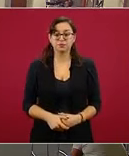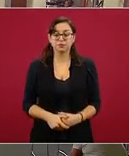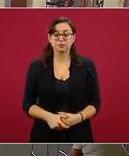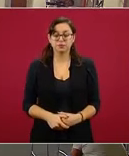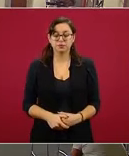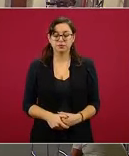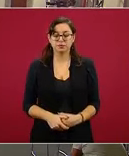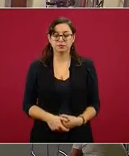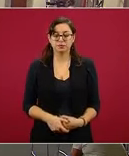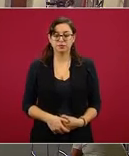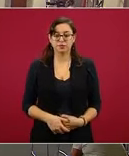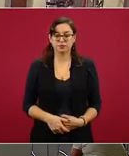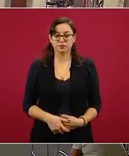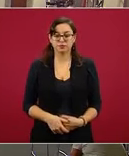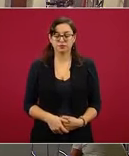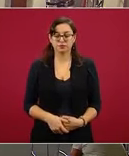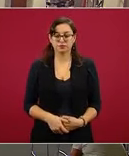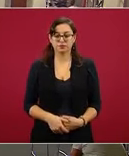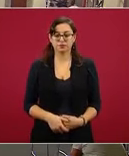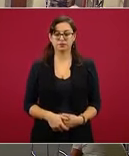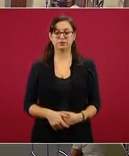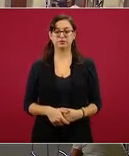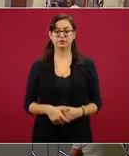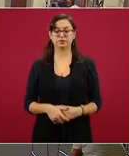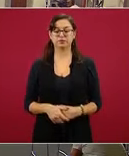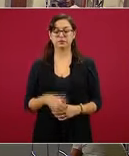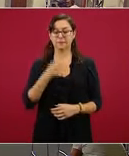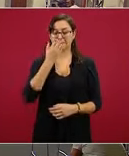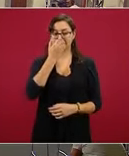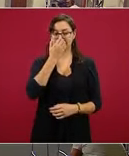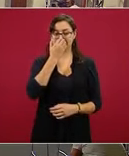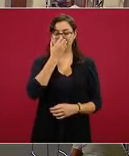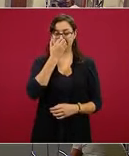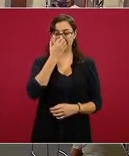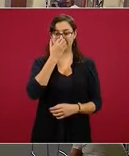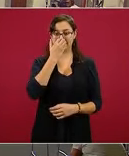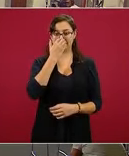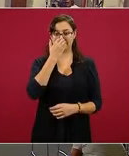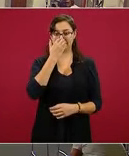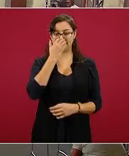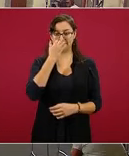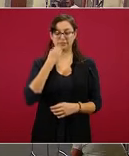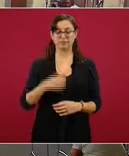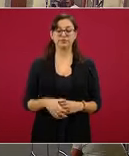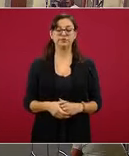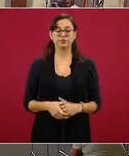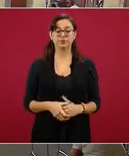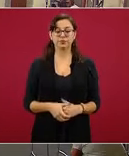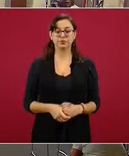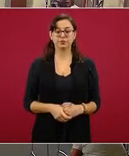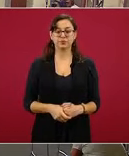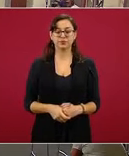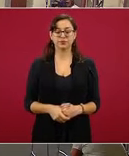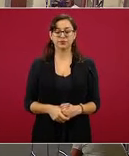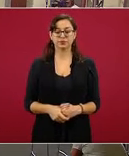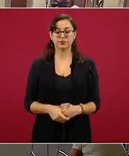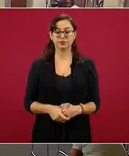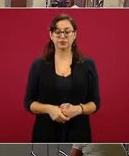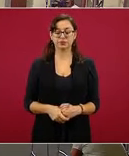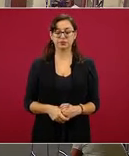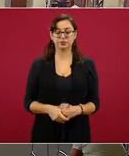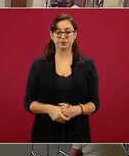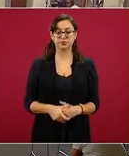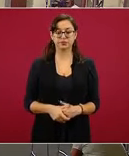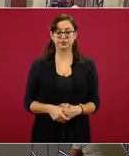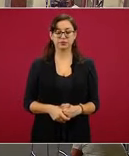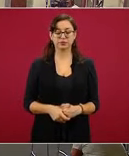Hospitales privados, entiendo que ellos se manejan sus protocolos, pero también es deber de la autoridad vigilar que se están aplicando